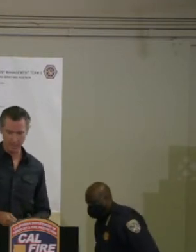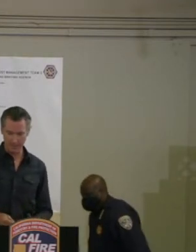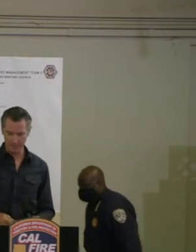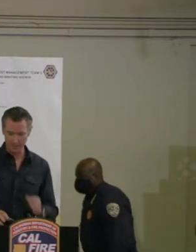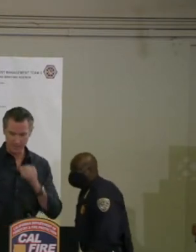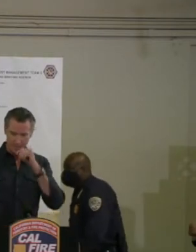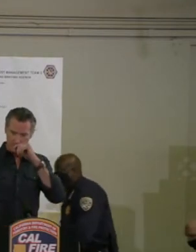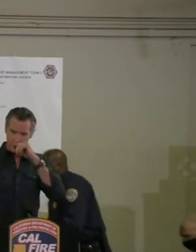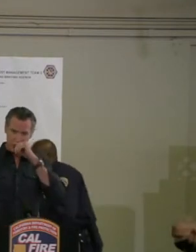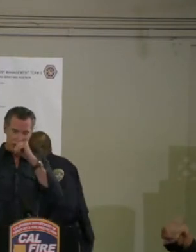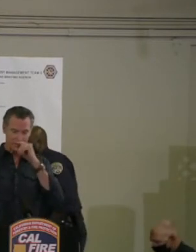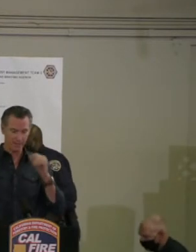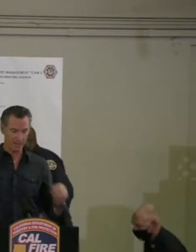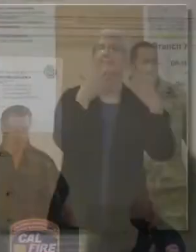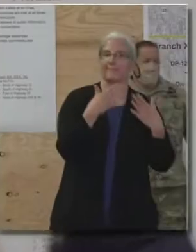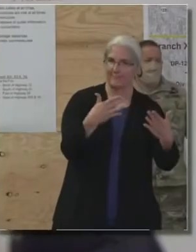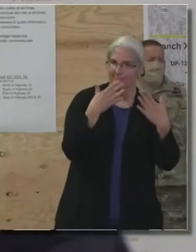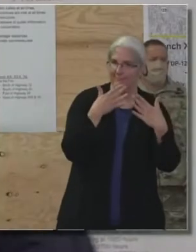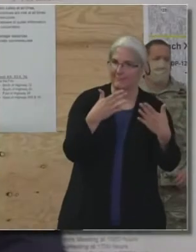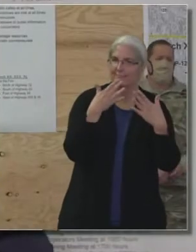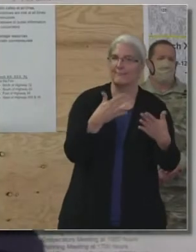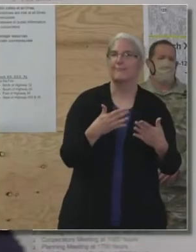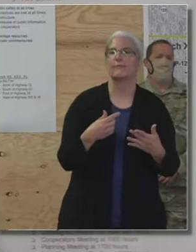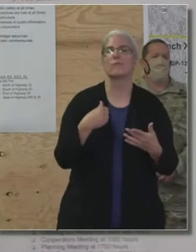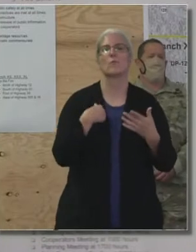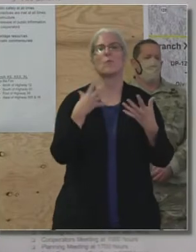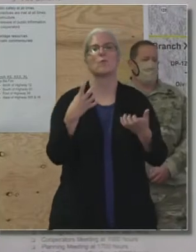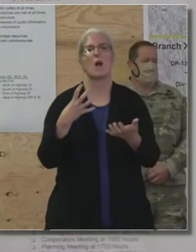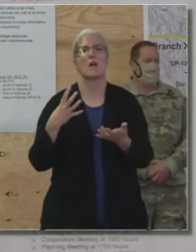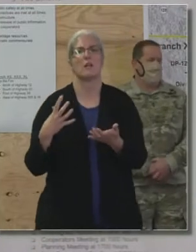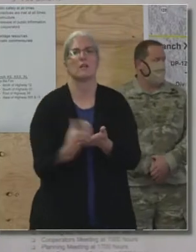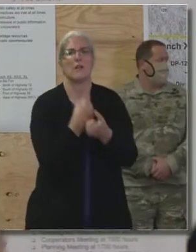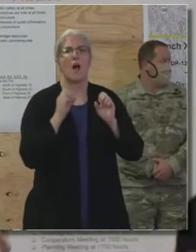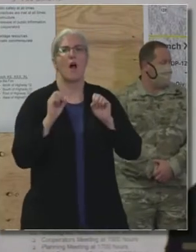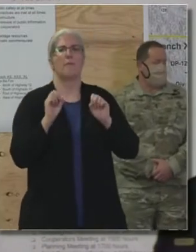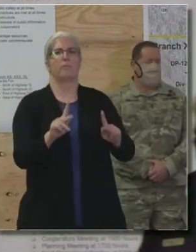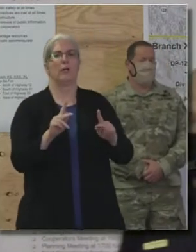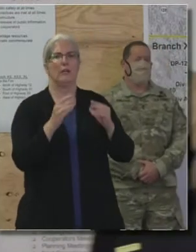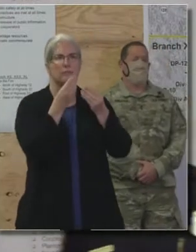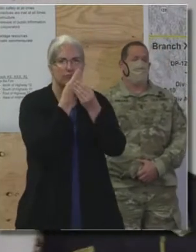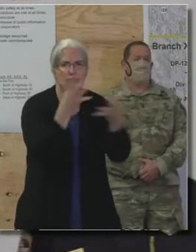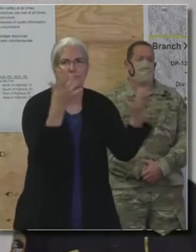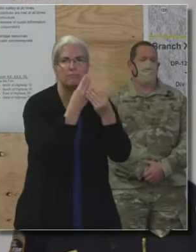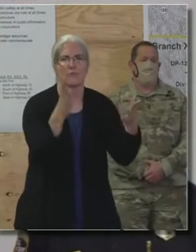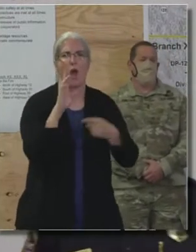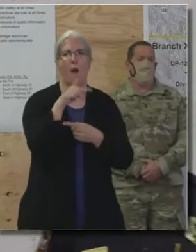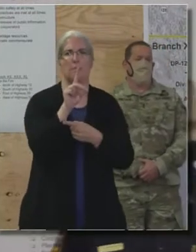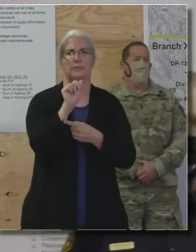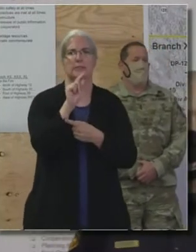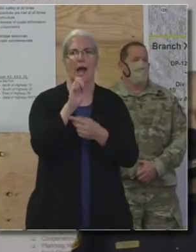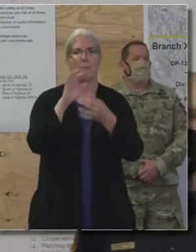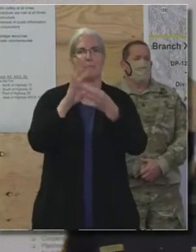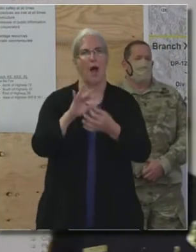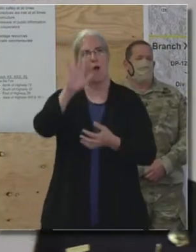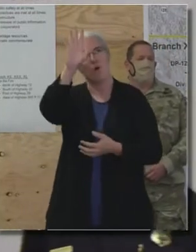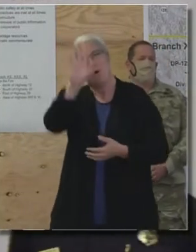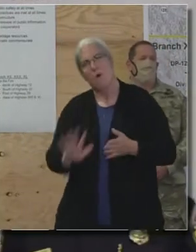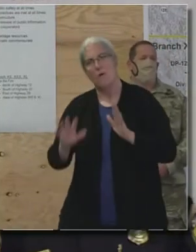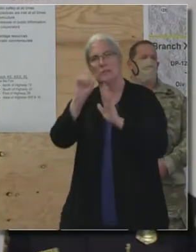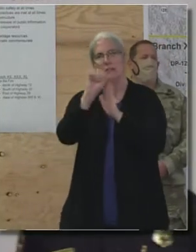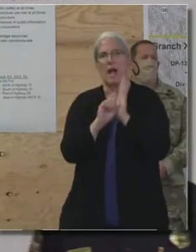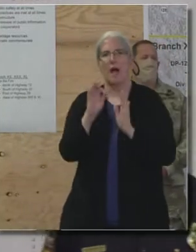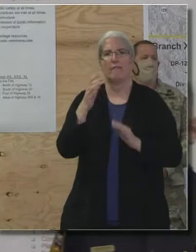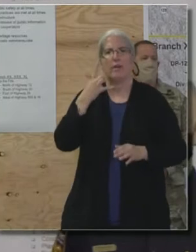gracias a todos por esta oportunidad de ponerlos al tanto de lo que está pasando a lo ancho del estado me